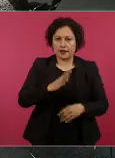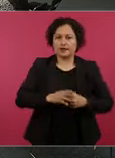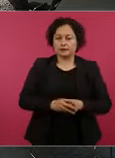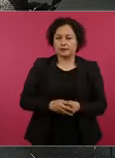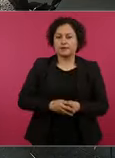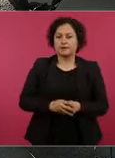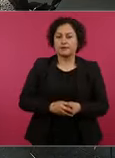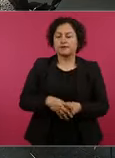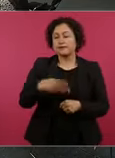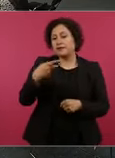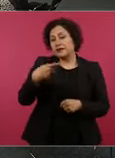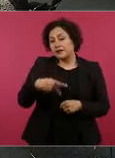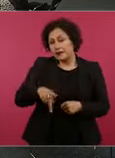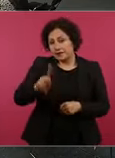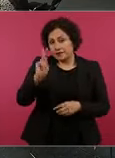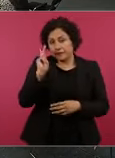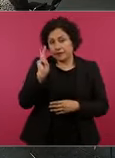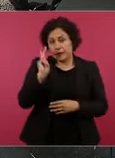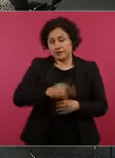es